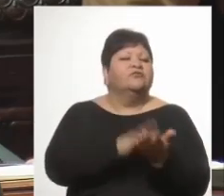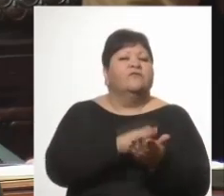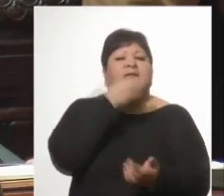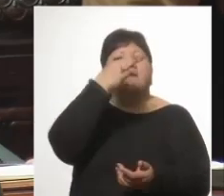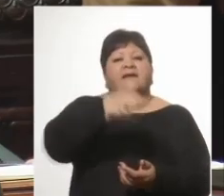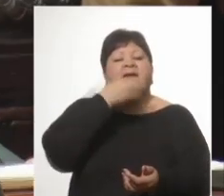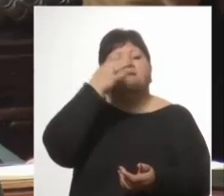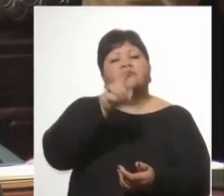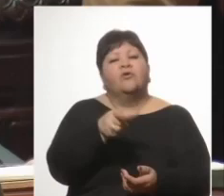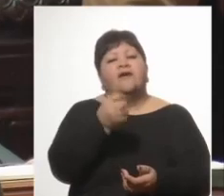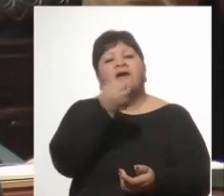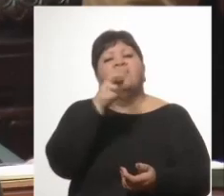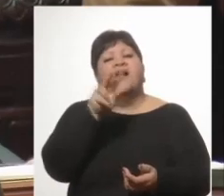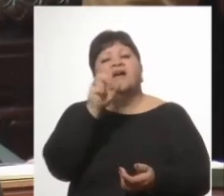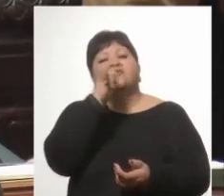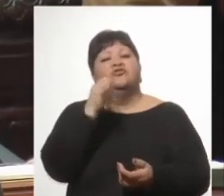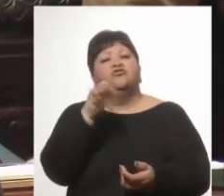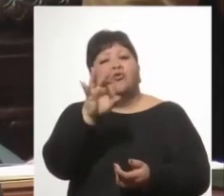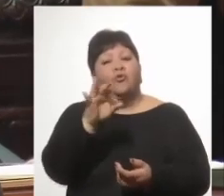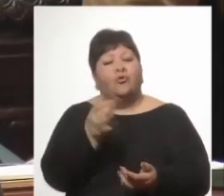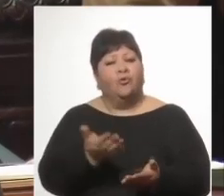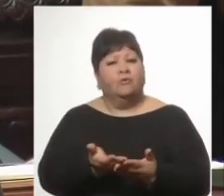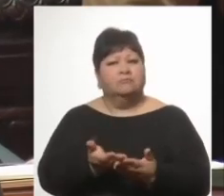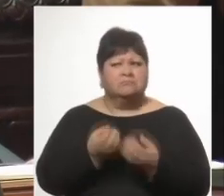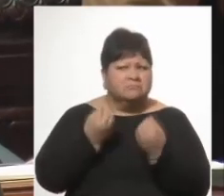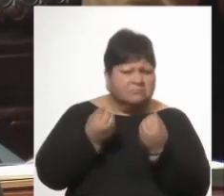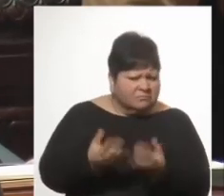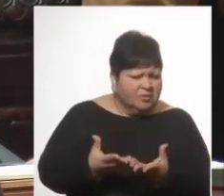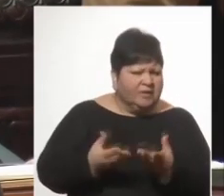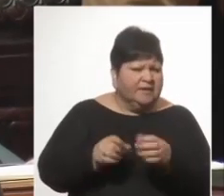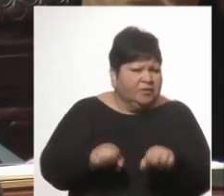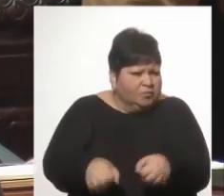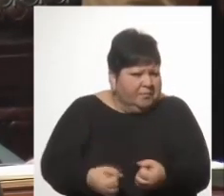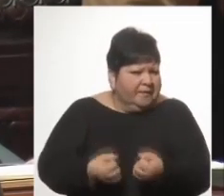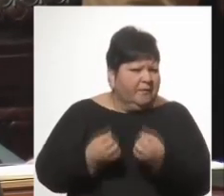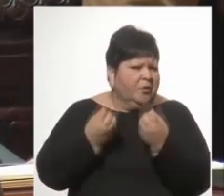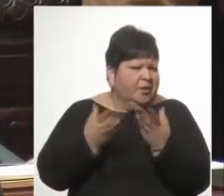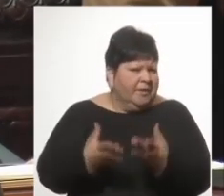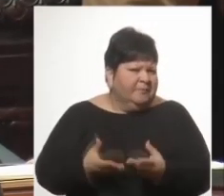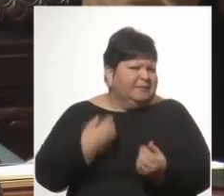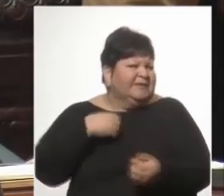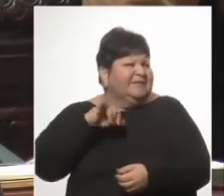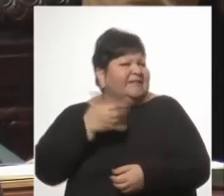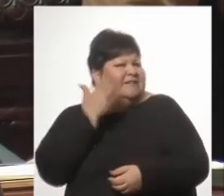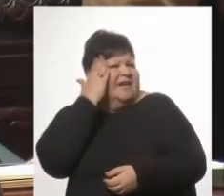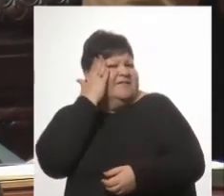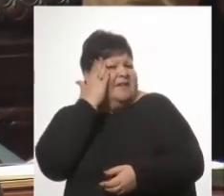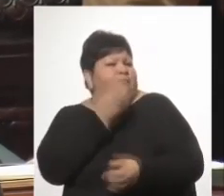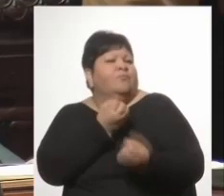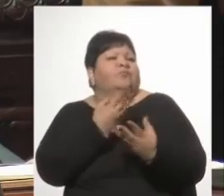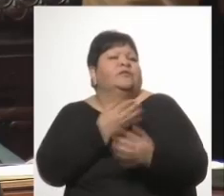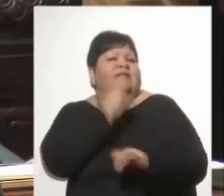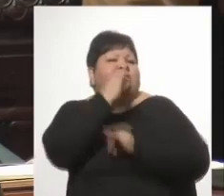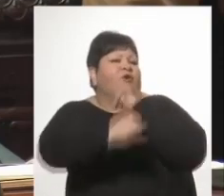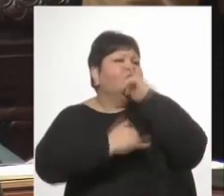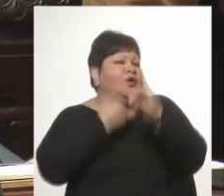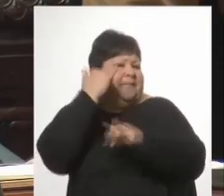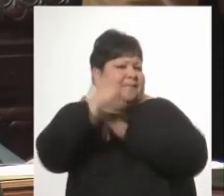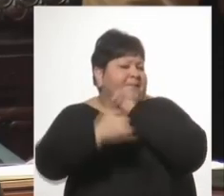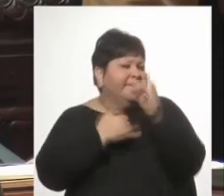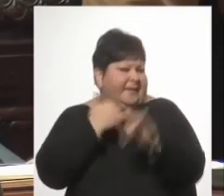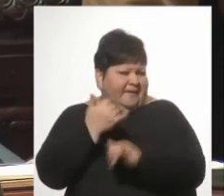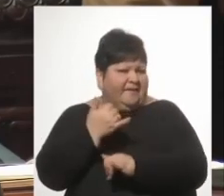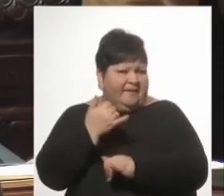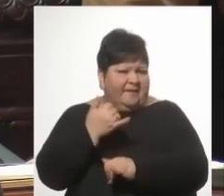qué no fui cesado? ¿No será que era porque ya se sabía, porque ya lo había informado